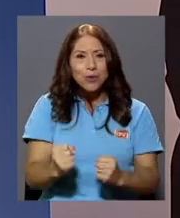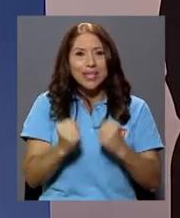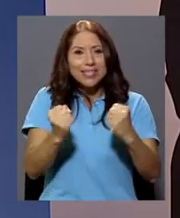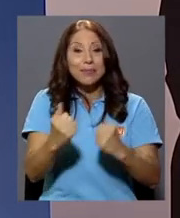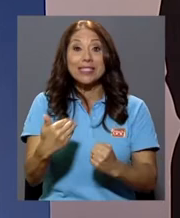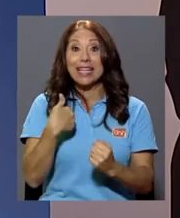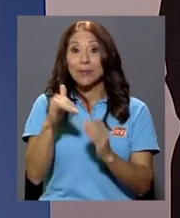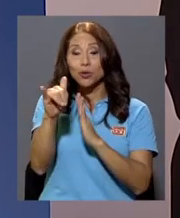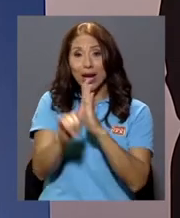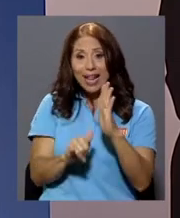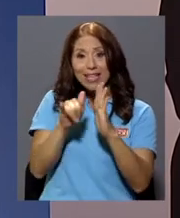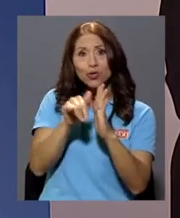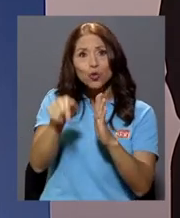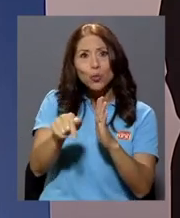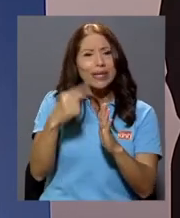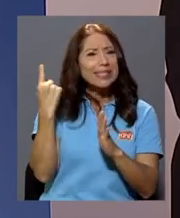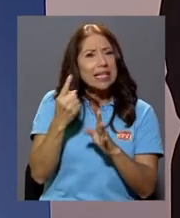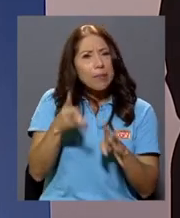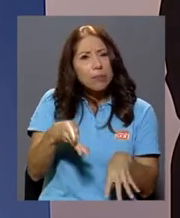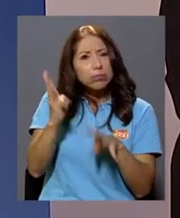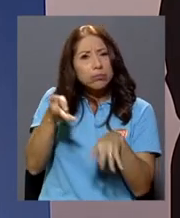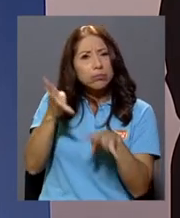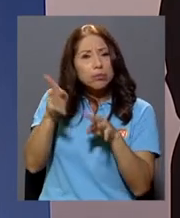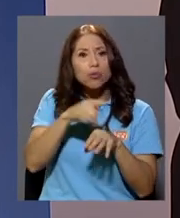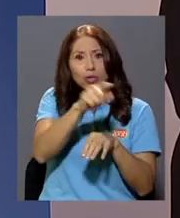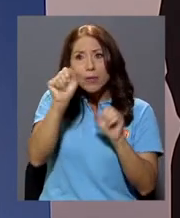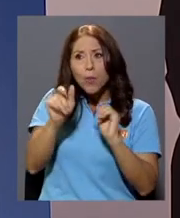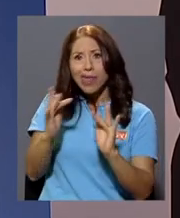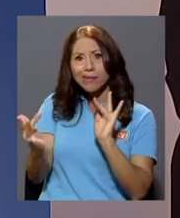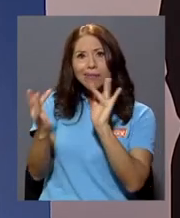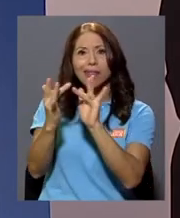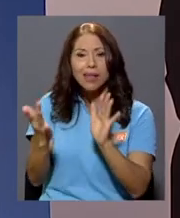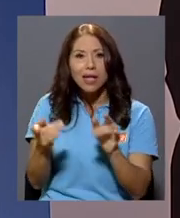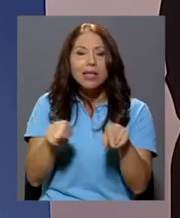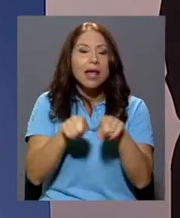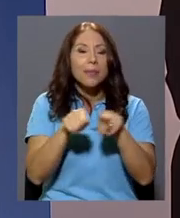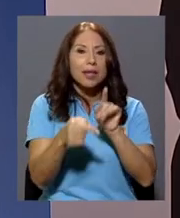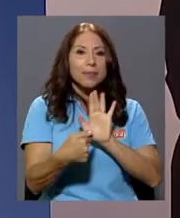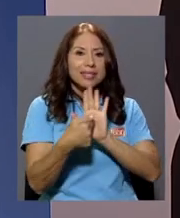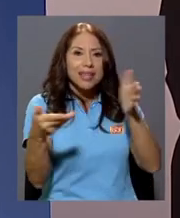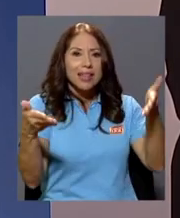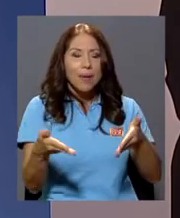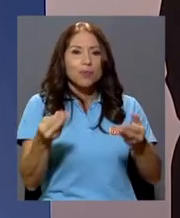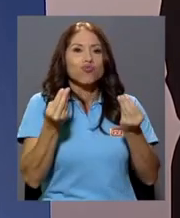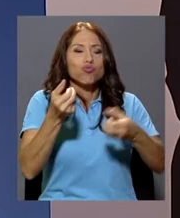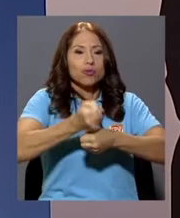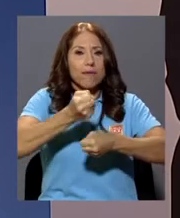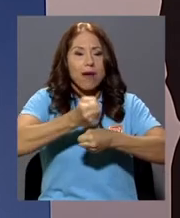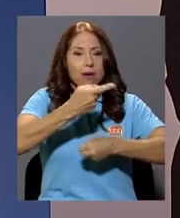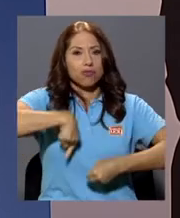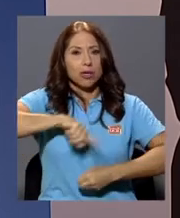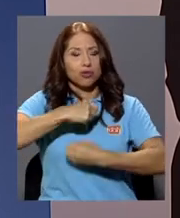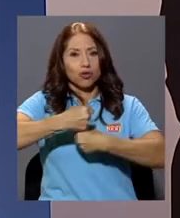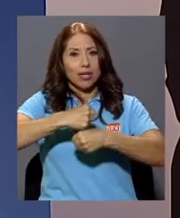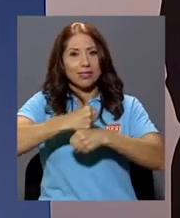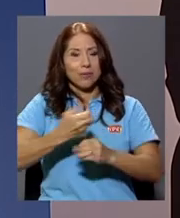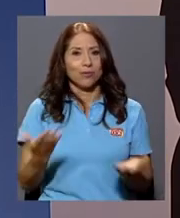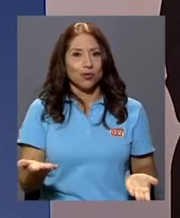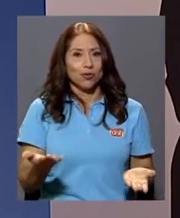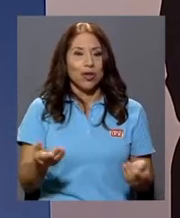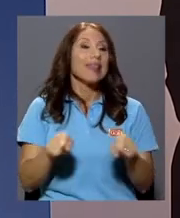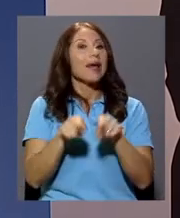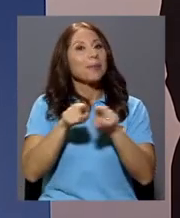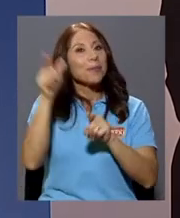Tenemos un canal de YouTube donde siempre usted puede pasar a seguirnos y donde también le presentamos muchos de los trabajos que hacemos. Por